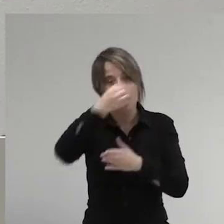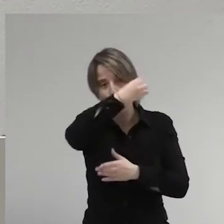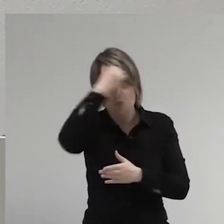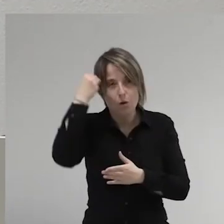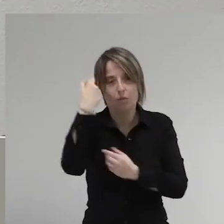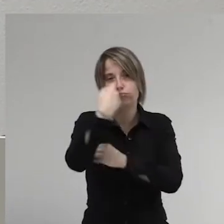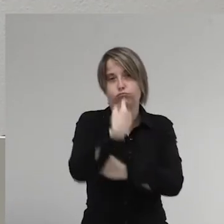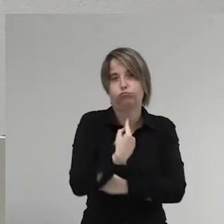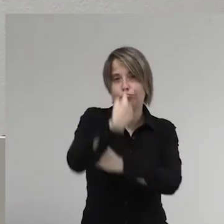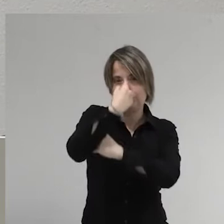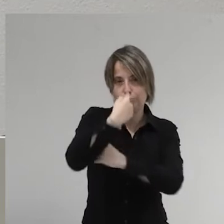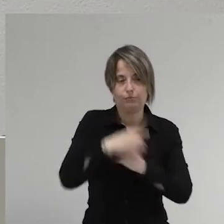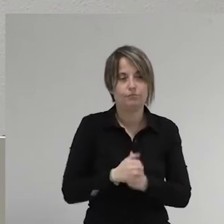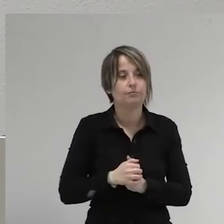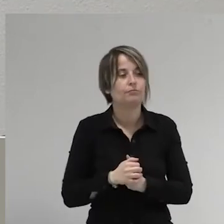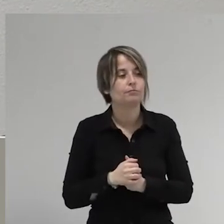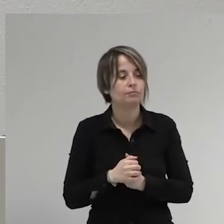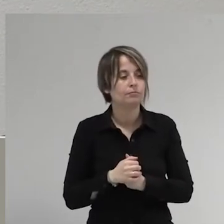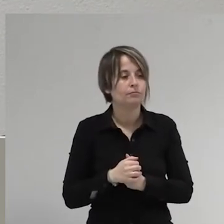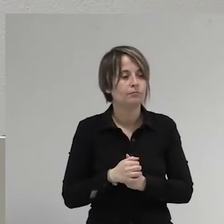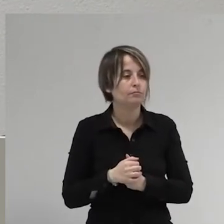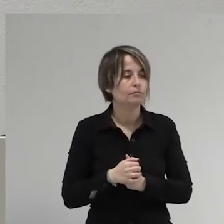han... que están desarrollando.